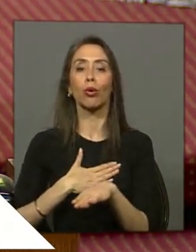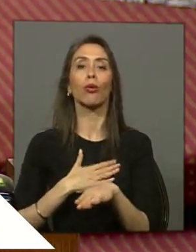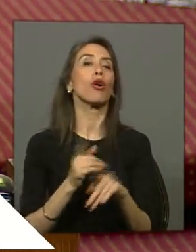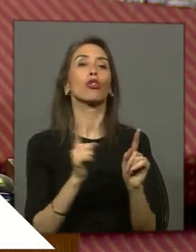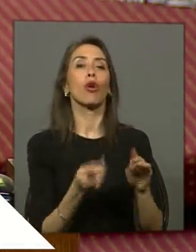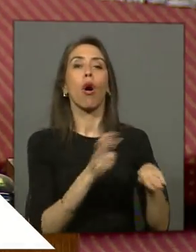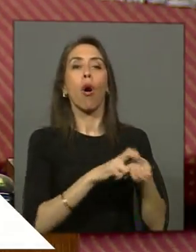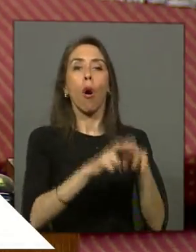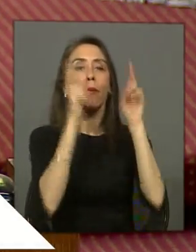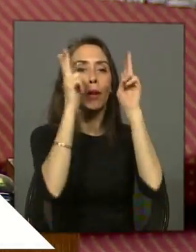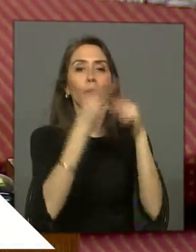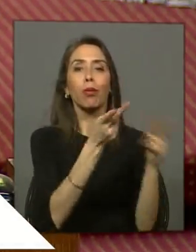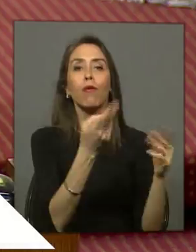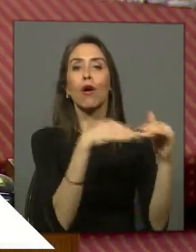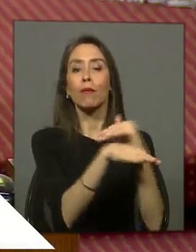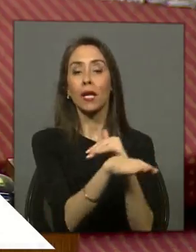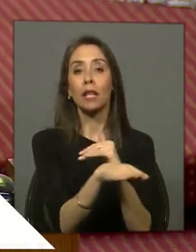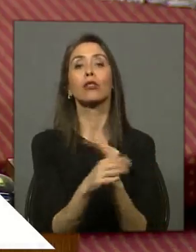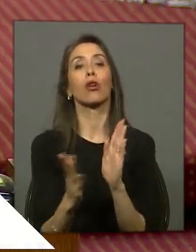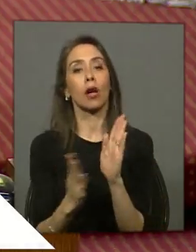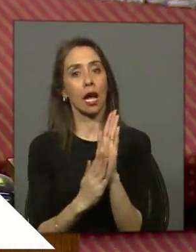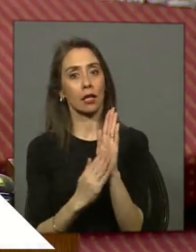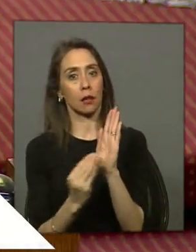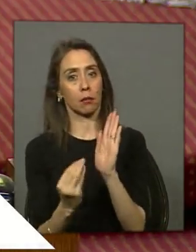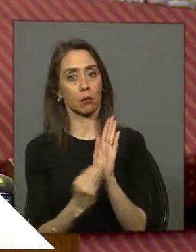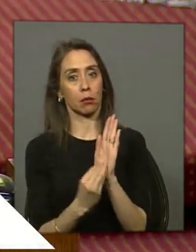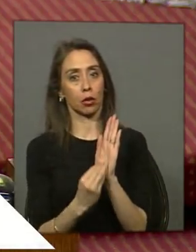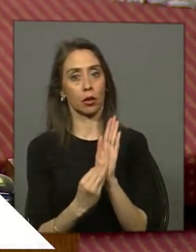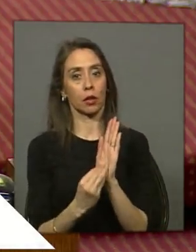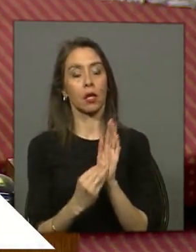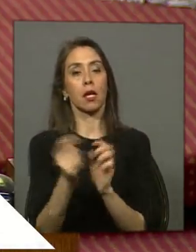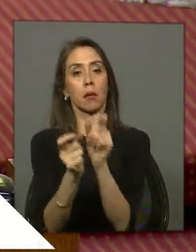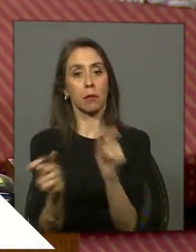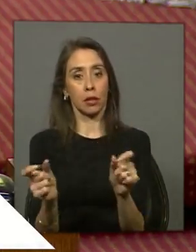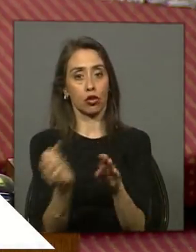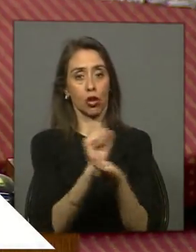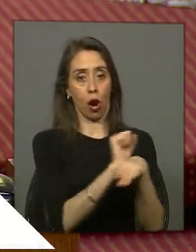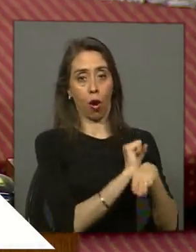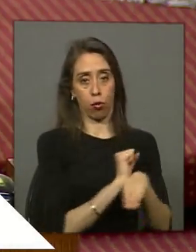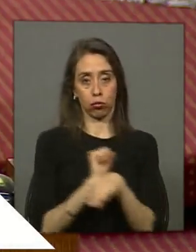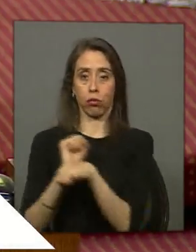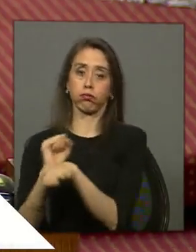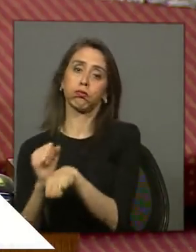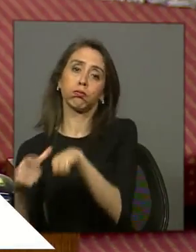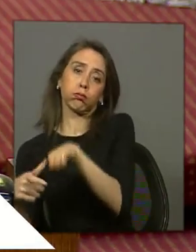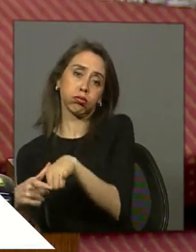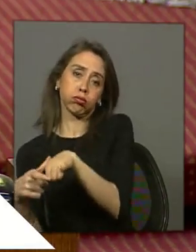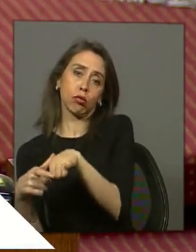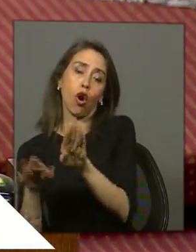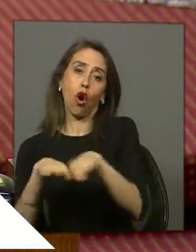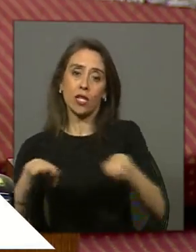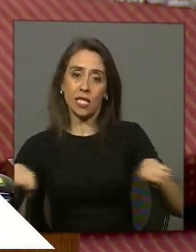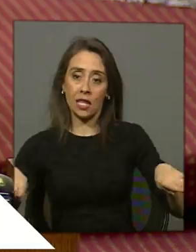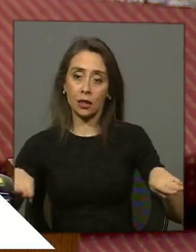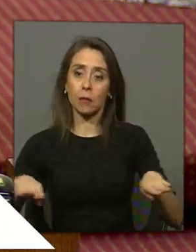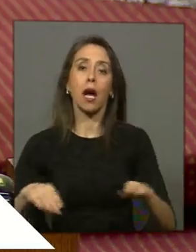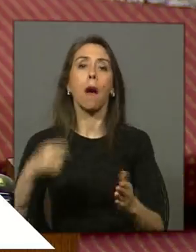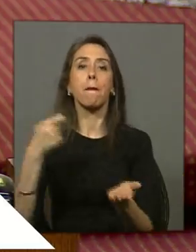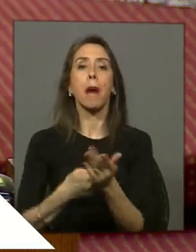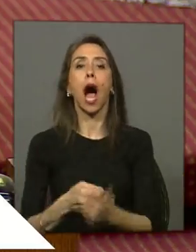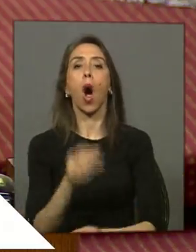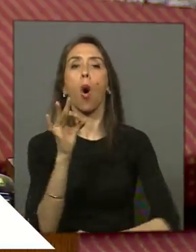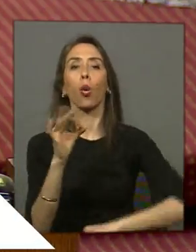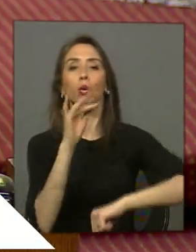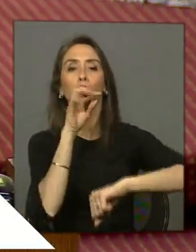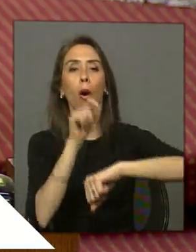consumidores en el sentido en que en primer lugar pagarán por los minutos efectivamente utilizados sin redondear al alza lo que